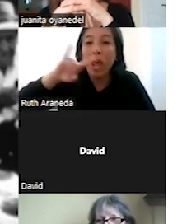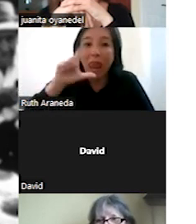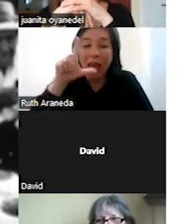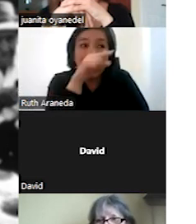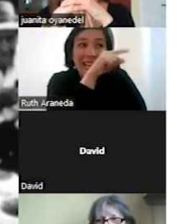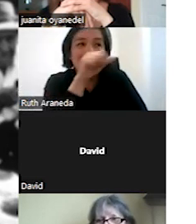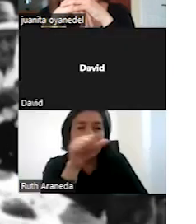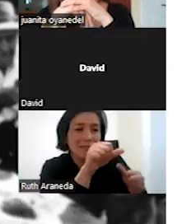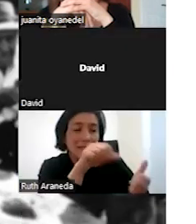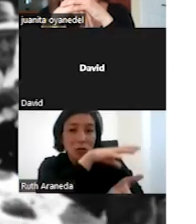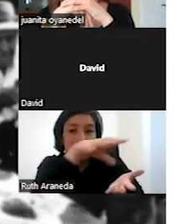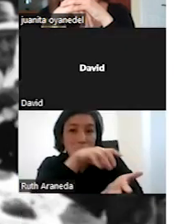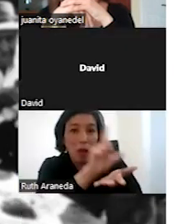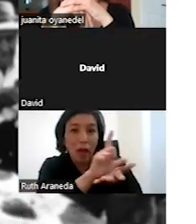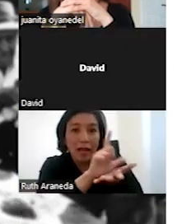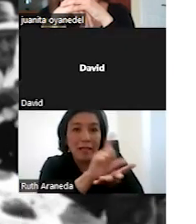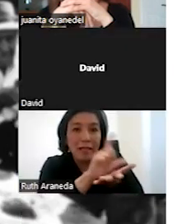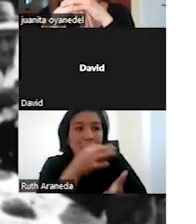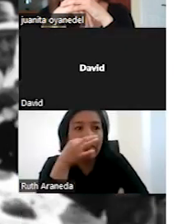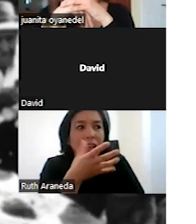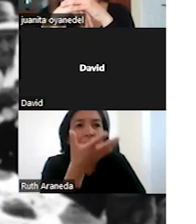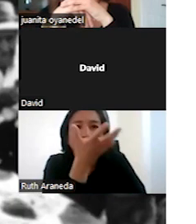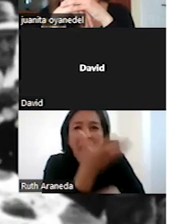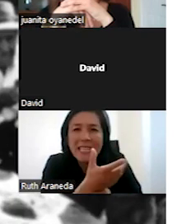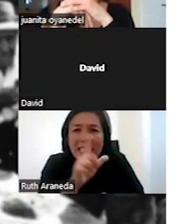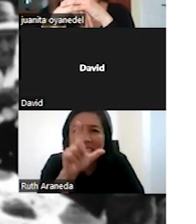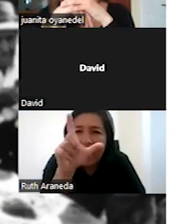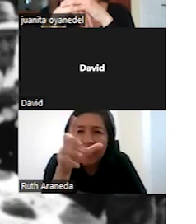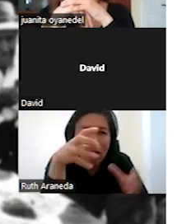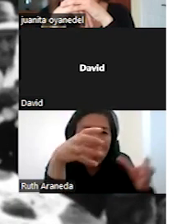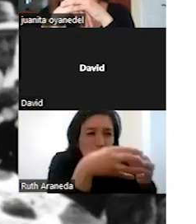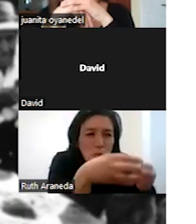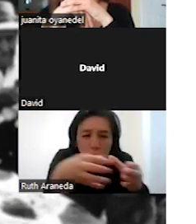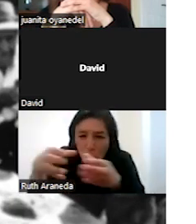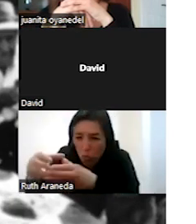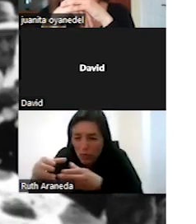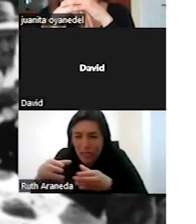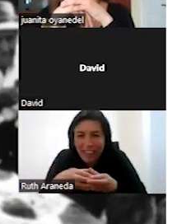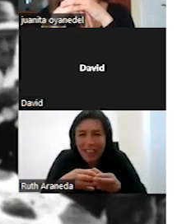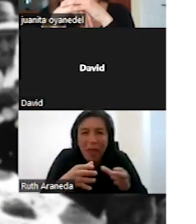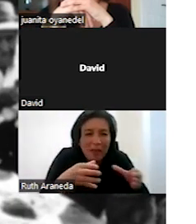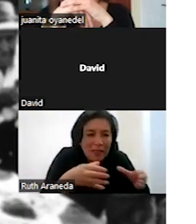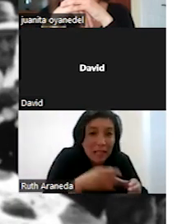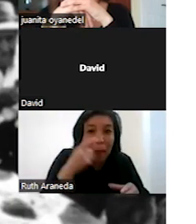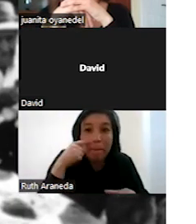Alrededor de ese tranque encontró 7 grupos de tacita, y en uno de ellos, grupo 3, donde está él ahí con